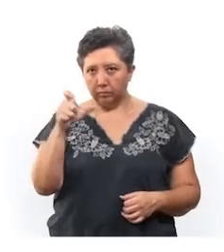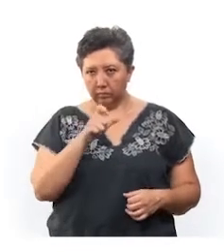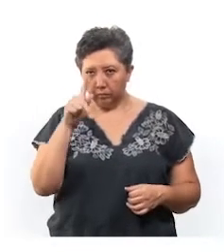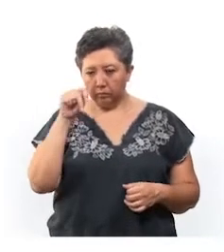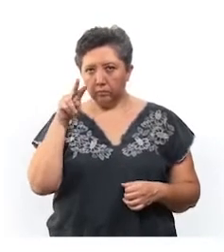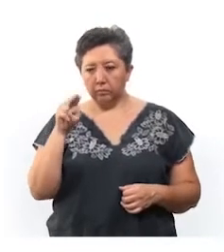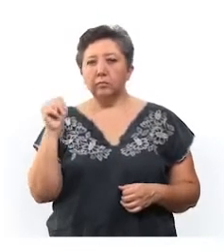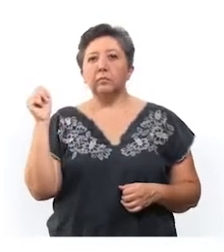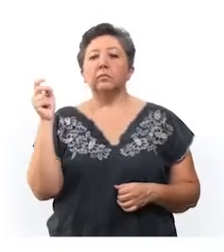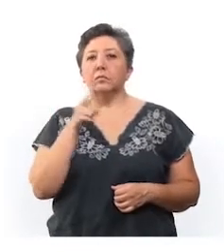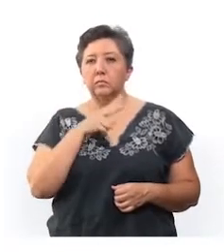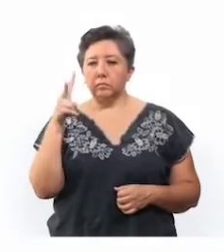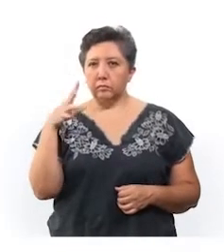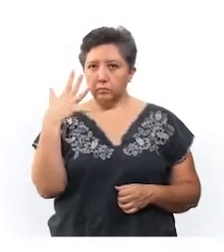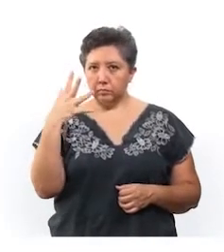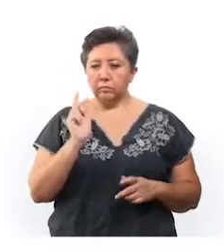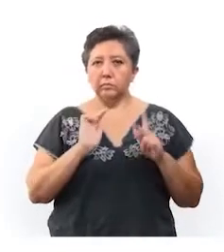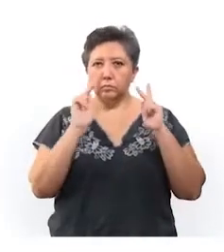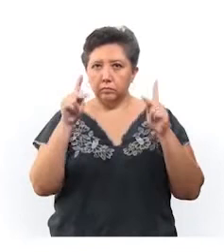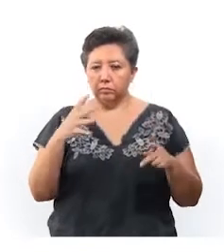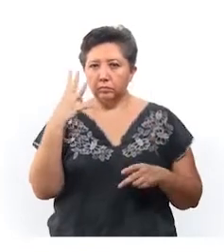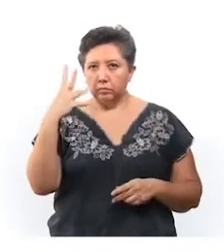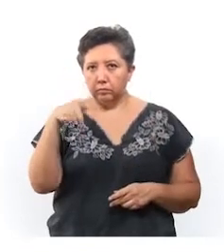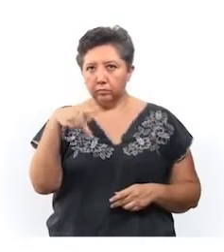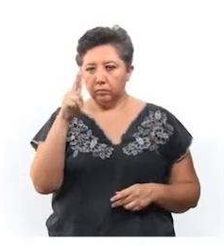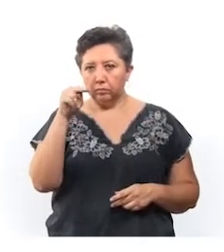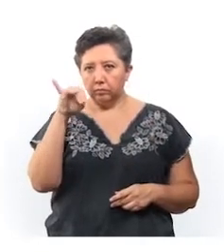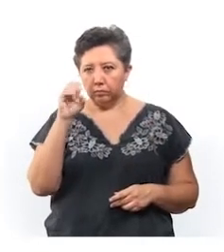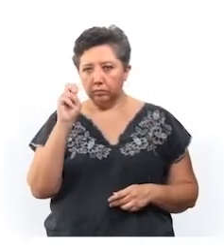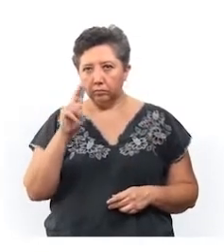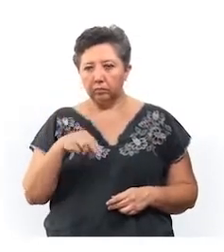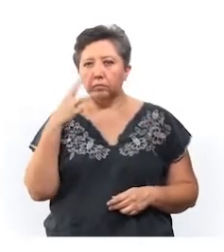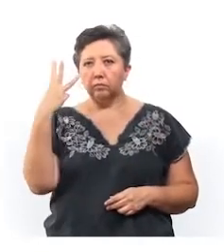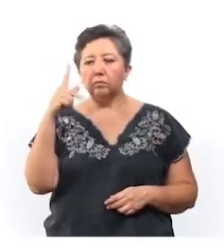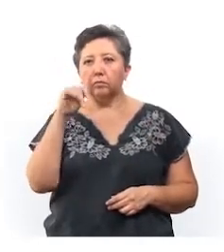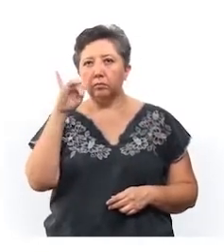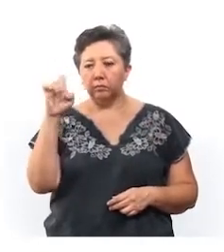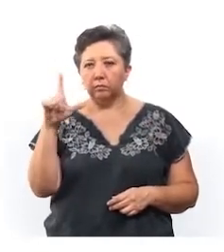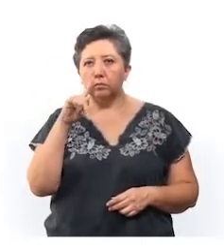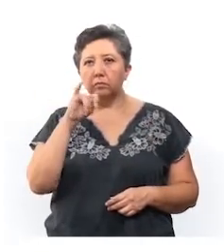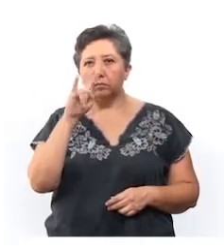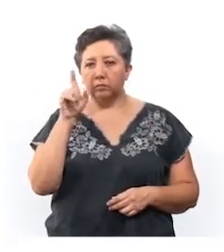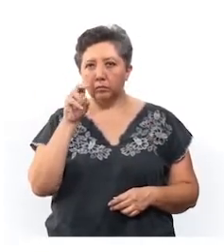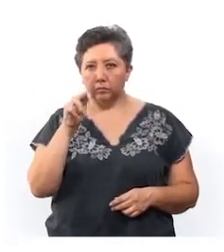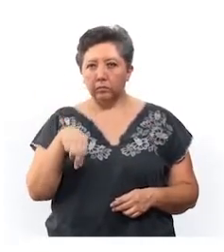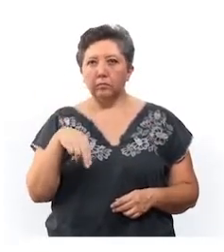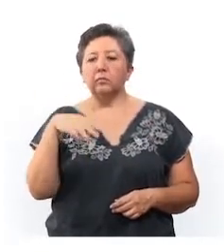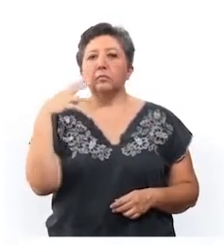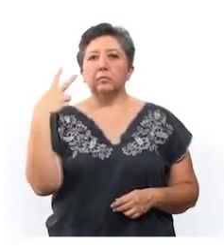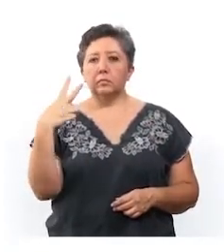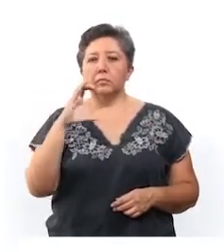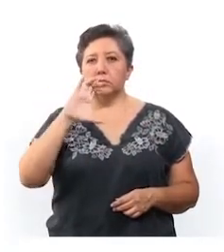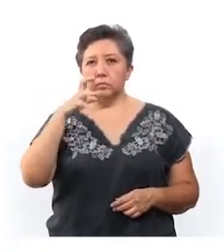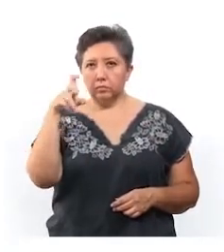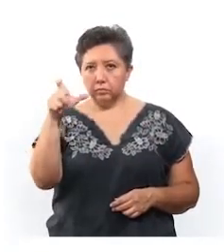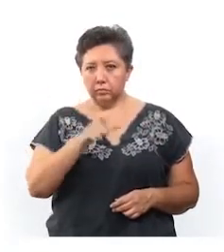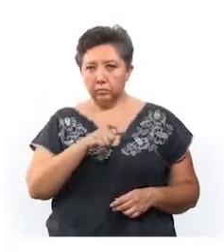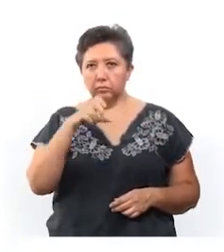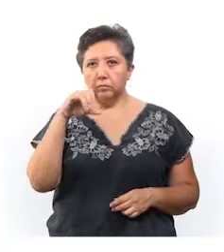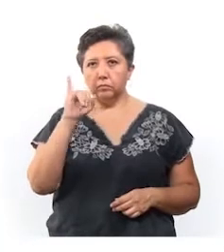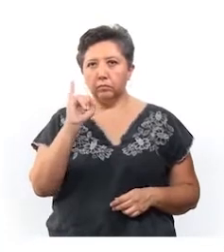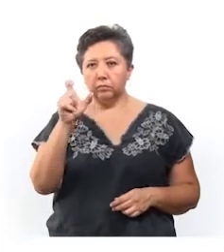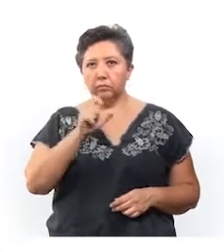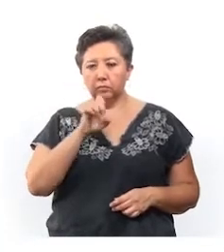y en Valladolid, 5 en Progreso, 4 en Canacín, 3 en Ticul y Tizimín, 2 en Chemash,